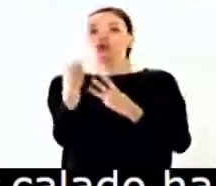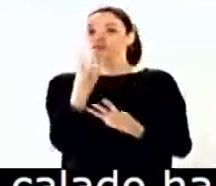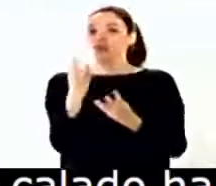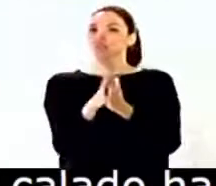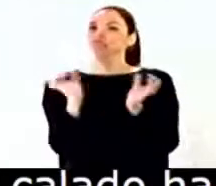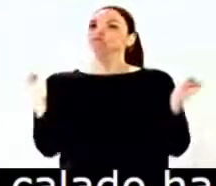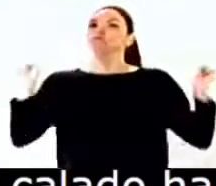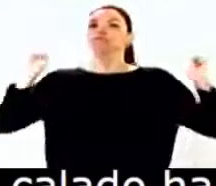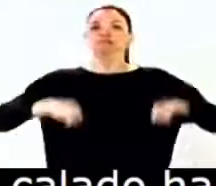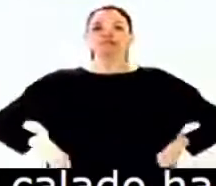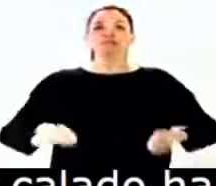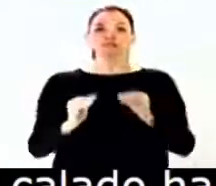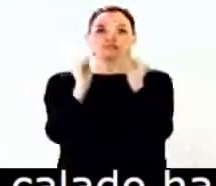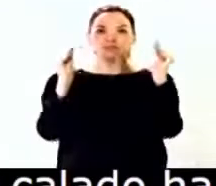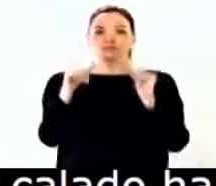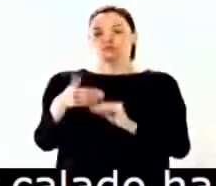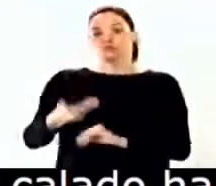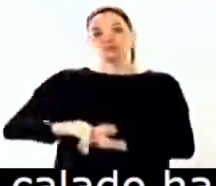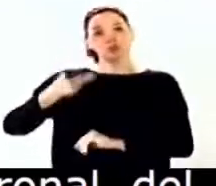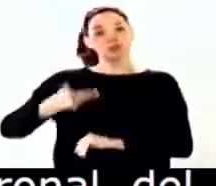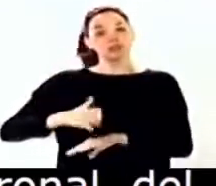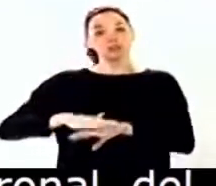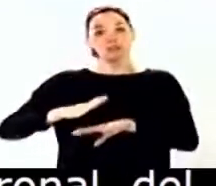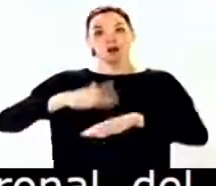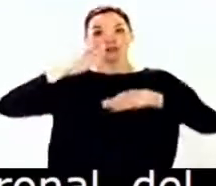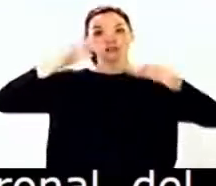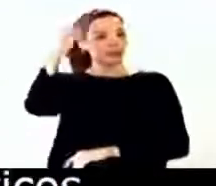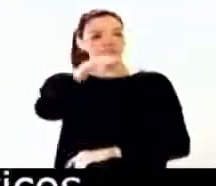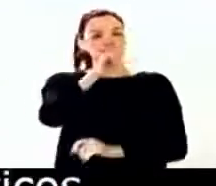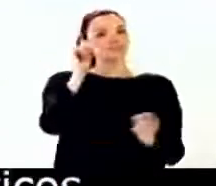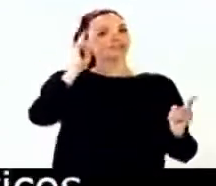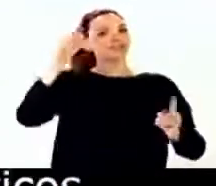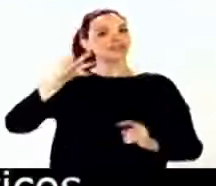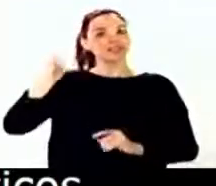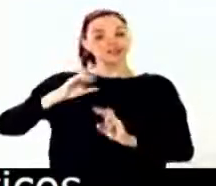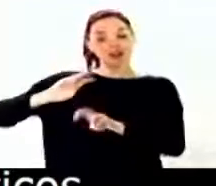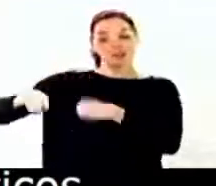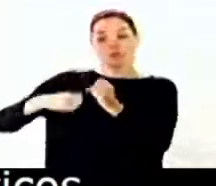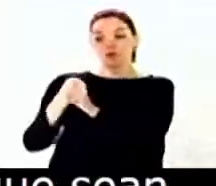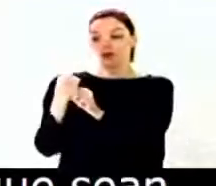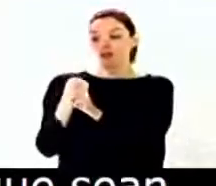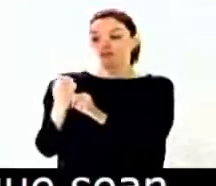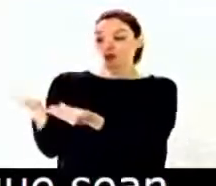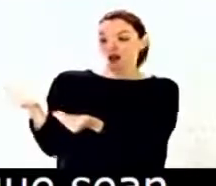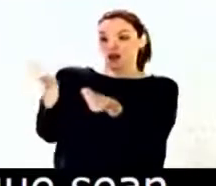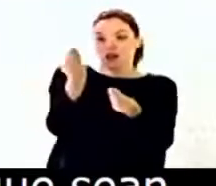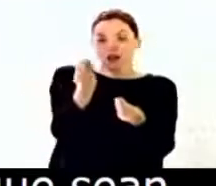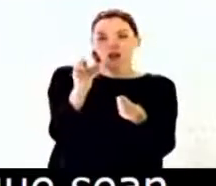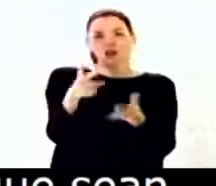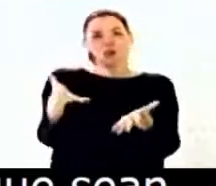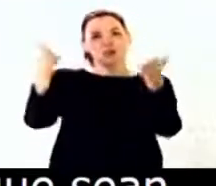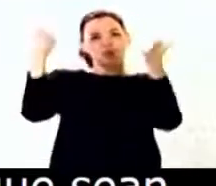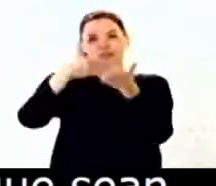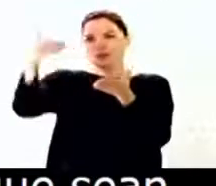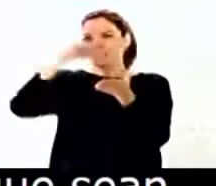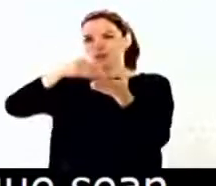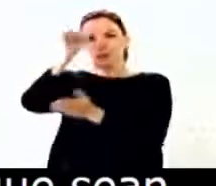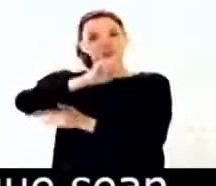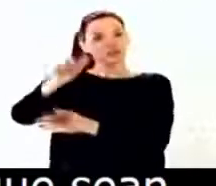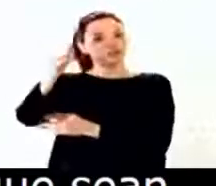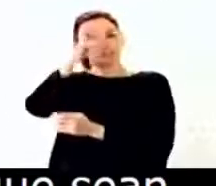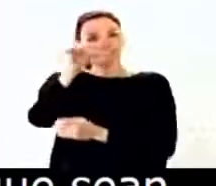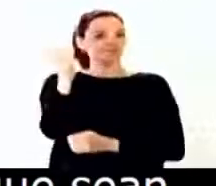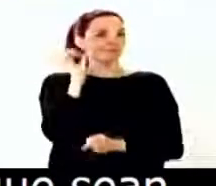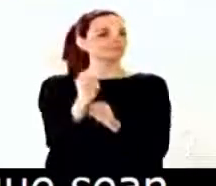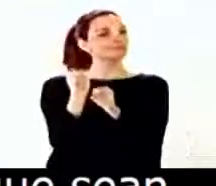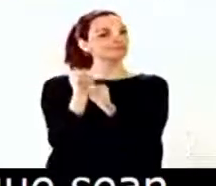que es fundamental para la seguridad, para la estabilidad. La reforma laboral va a beneficiar a millones de trabajadores y de